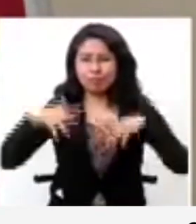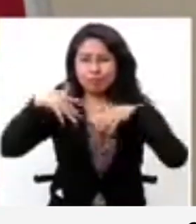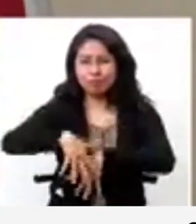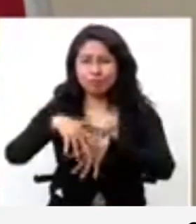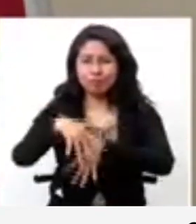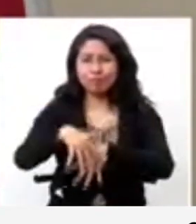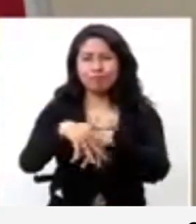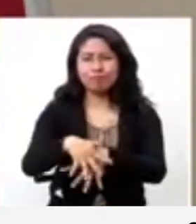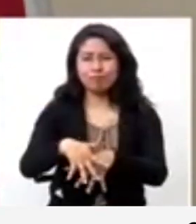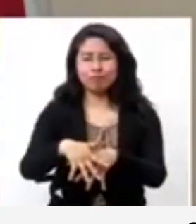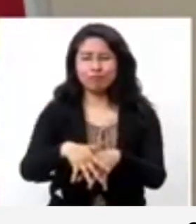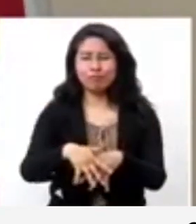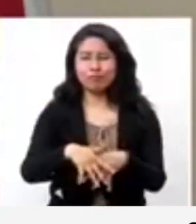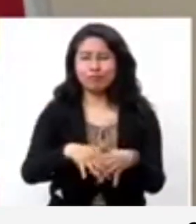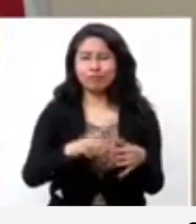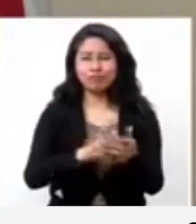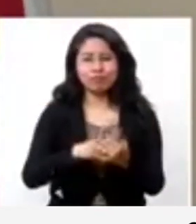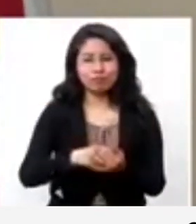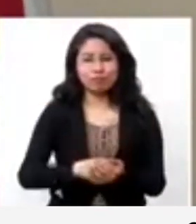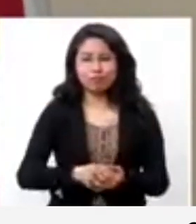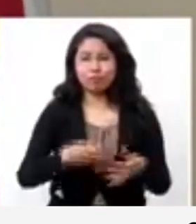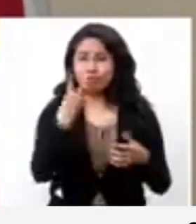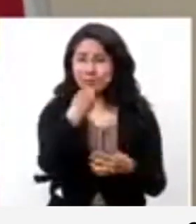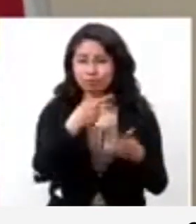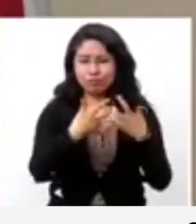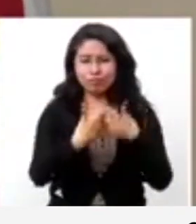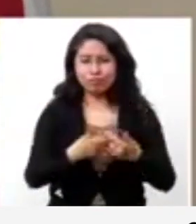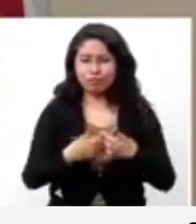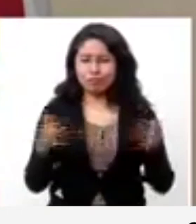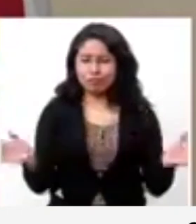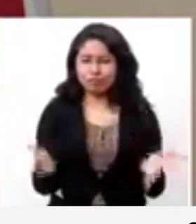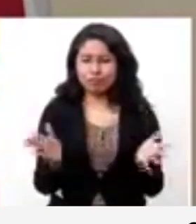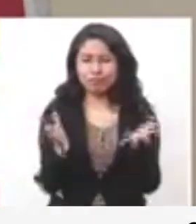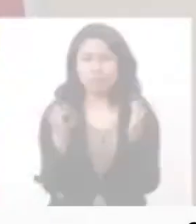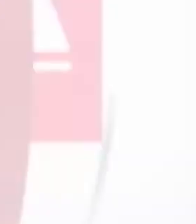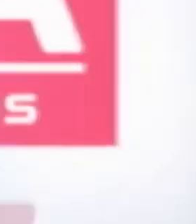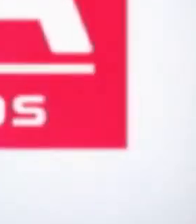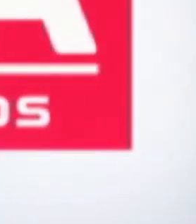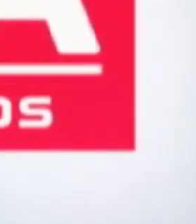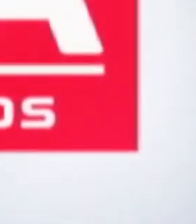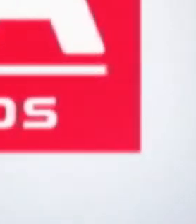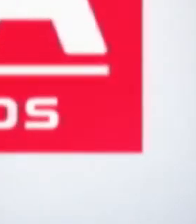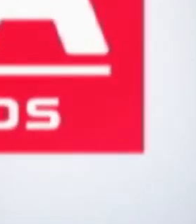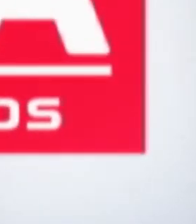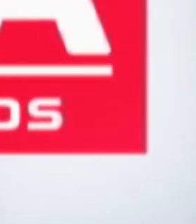de asfixia, hemos logrado sacar a las empresas en una situación difícil.